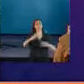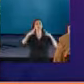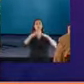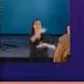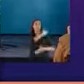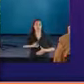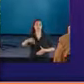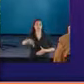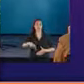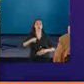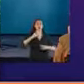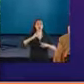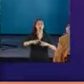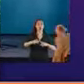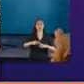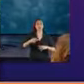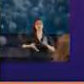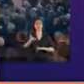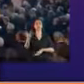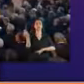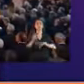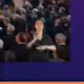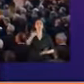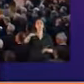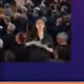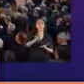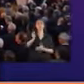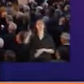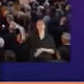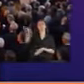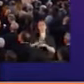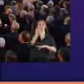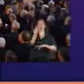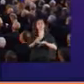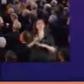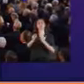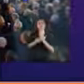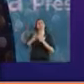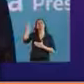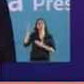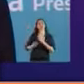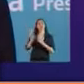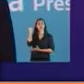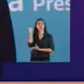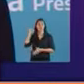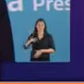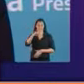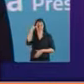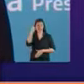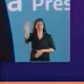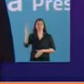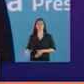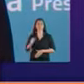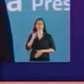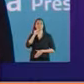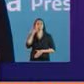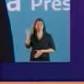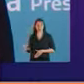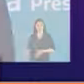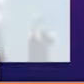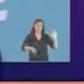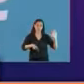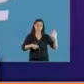con los industriales, con el movimiento obrero. El político es el que define la política. Uh-huh. Y después para el resto